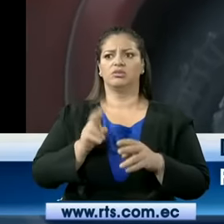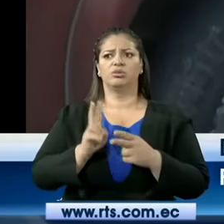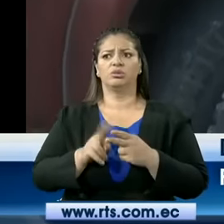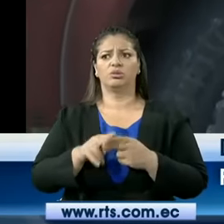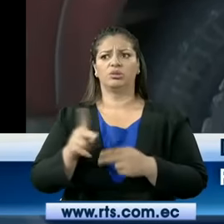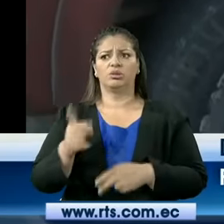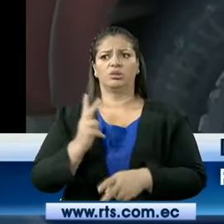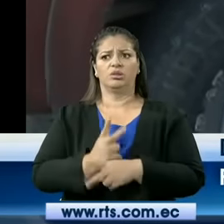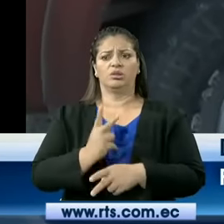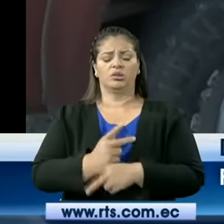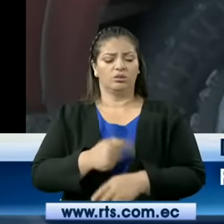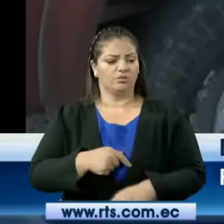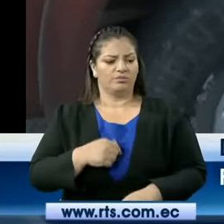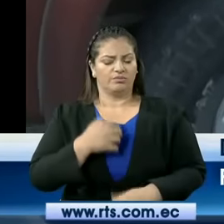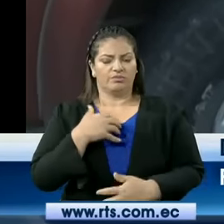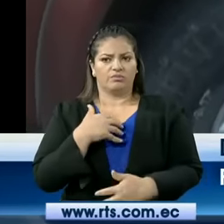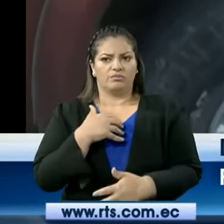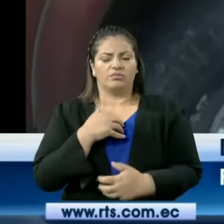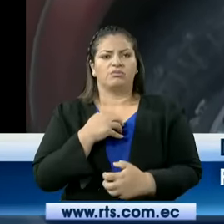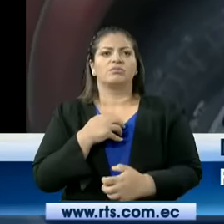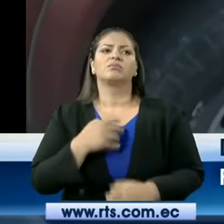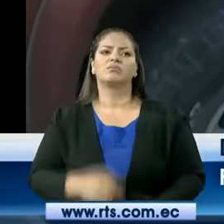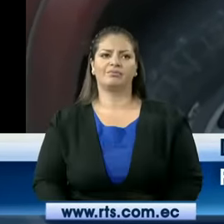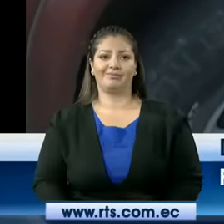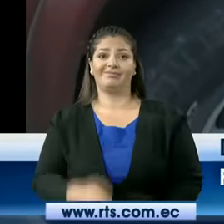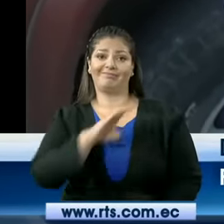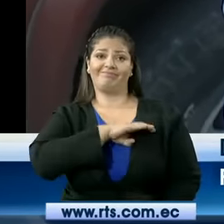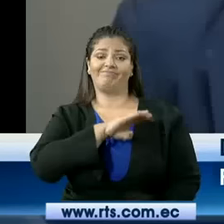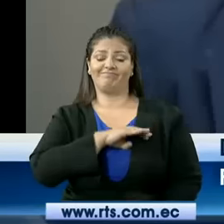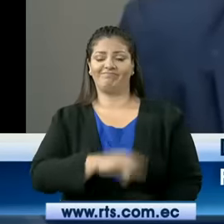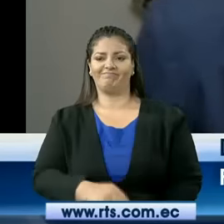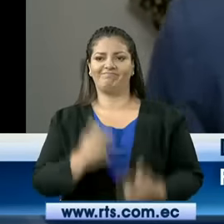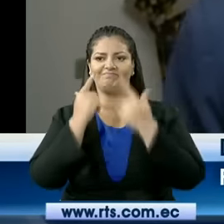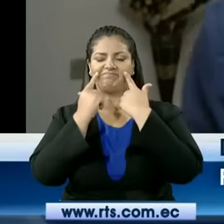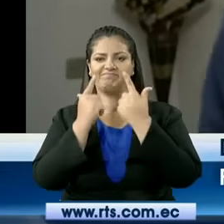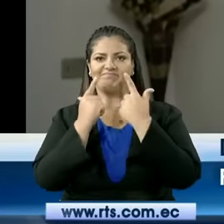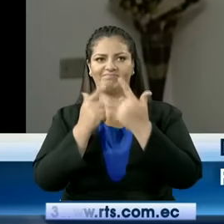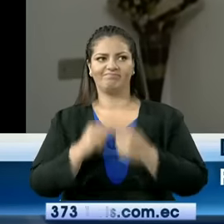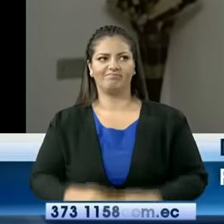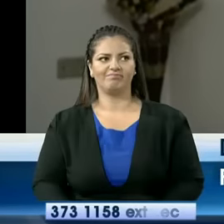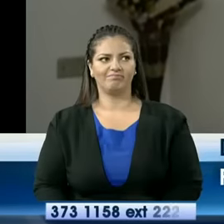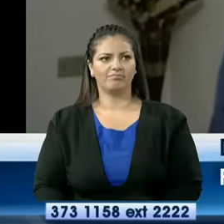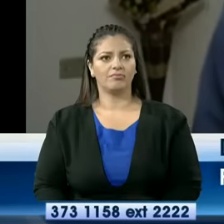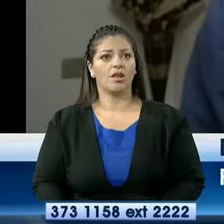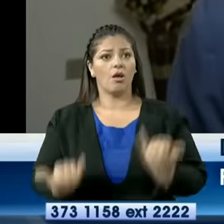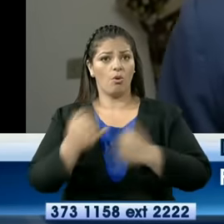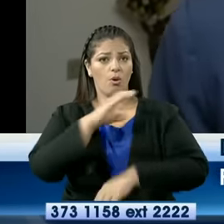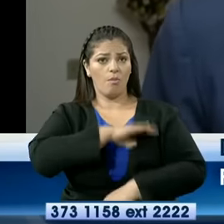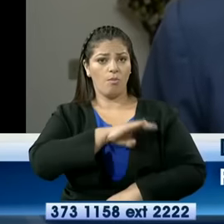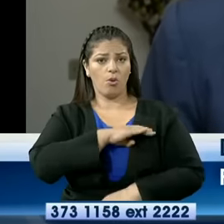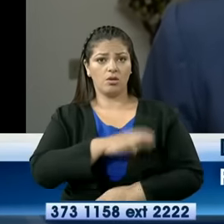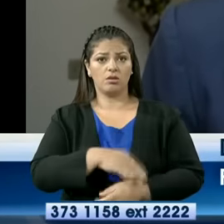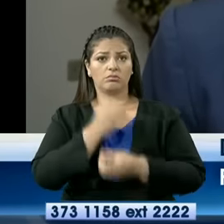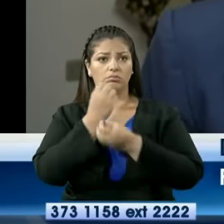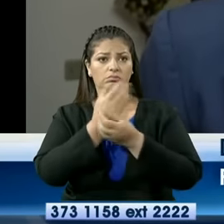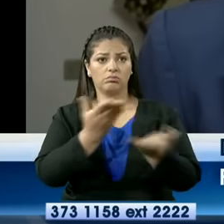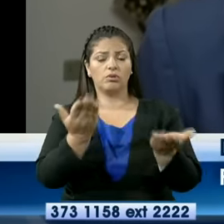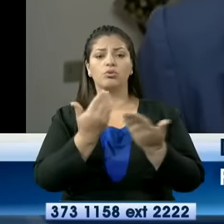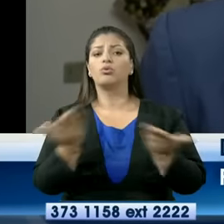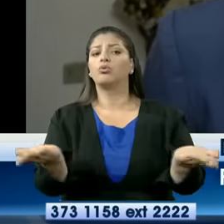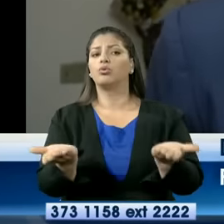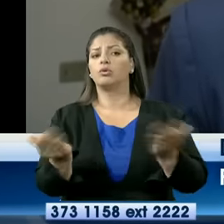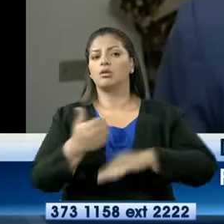delinquir, por lo que los operativos serán más constantes. En estos casos la policía tiene que informar inmediatamente a las